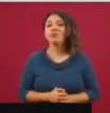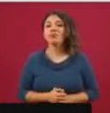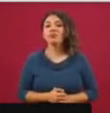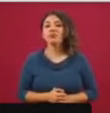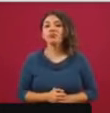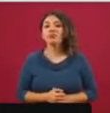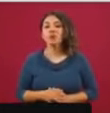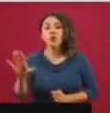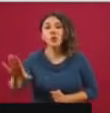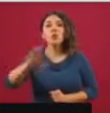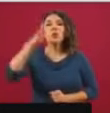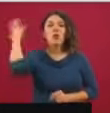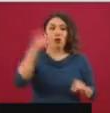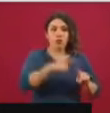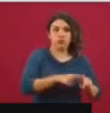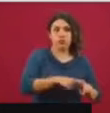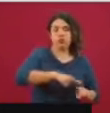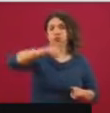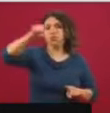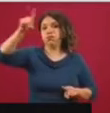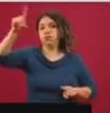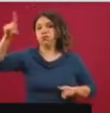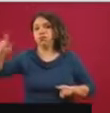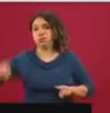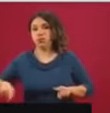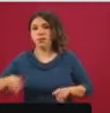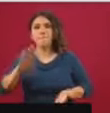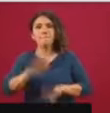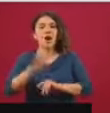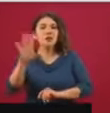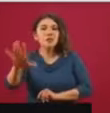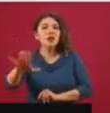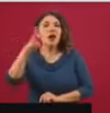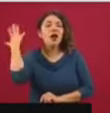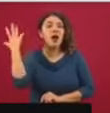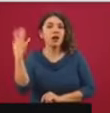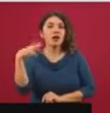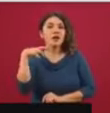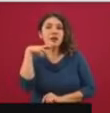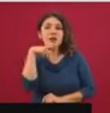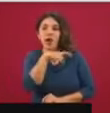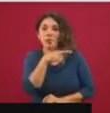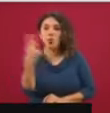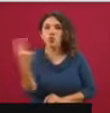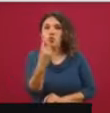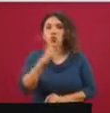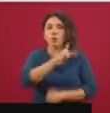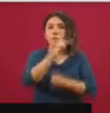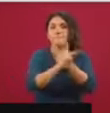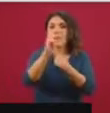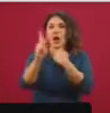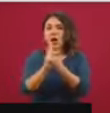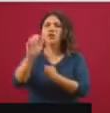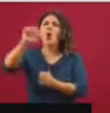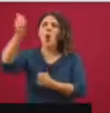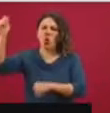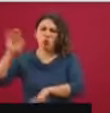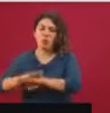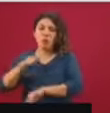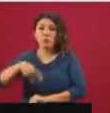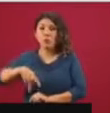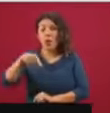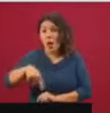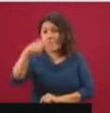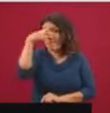la velocidad a que fue aumentando fue muy rápida al inicio en estos dos países y en varios otros en cambio la